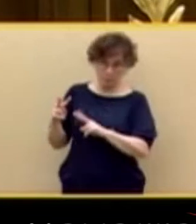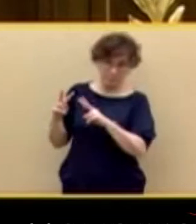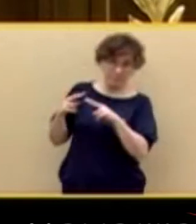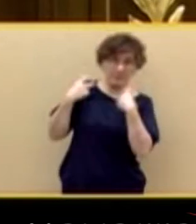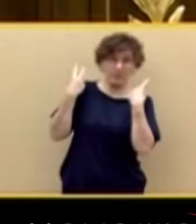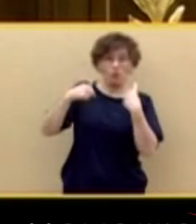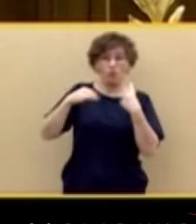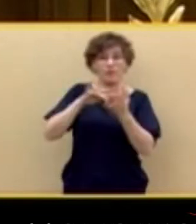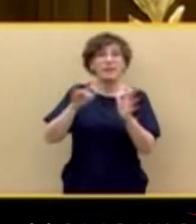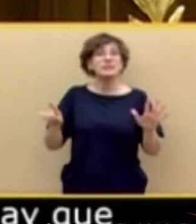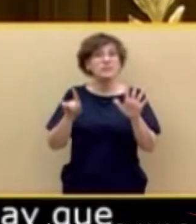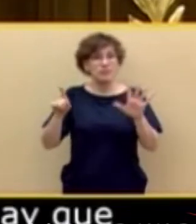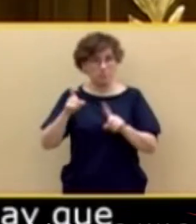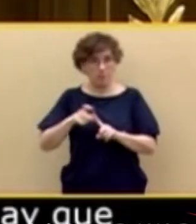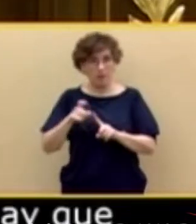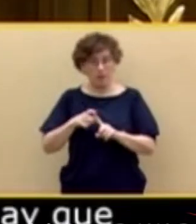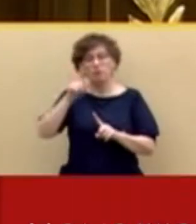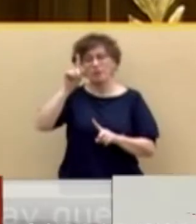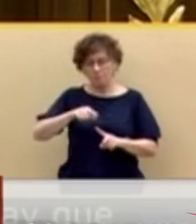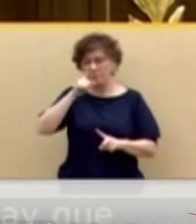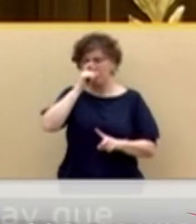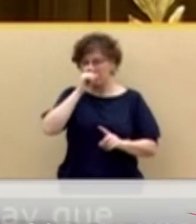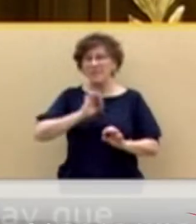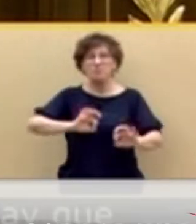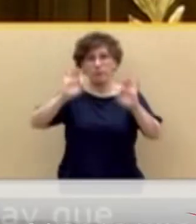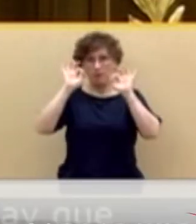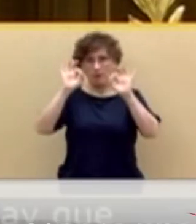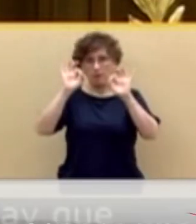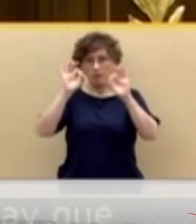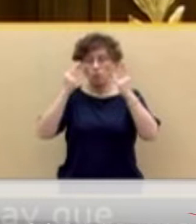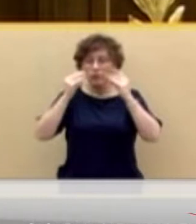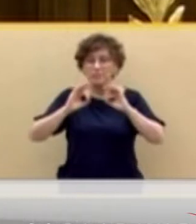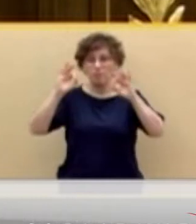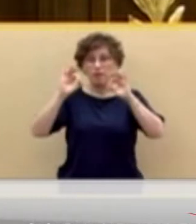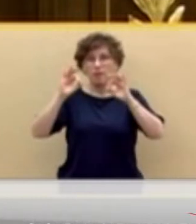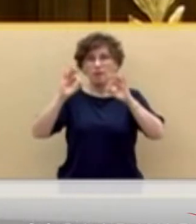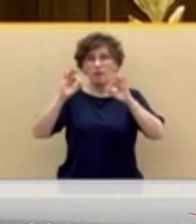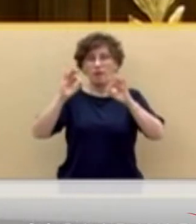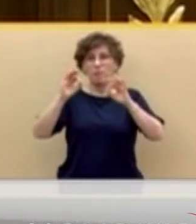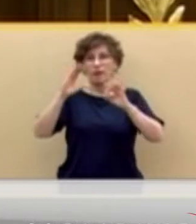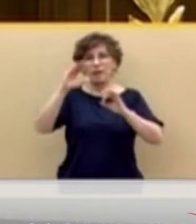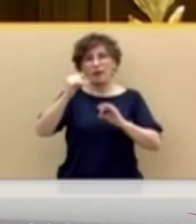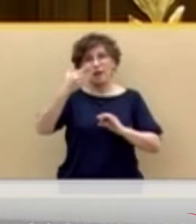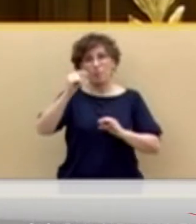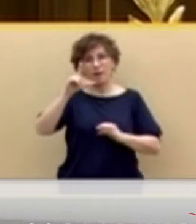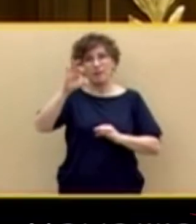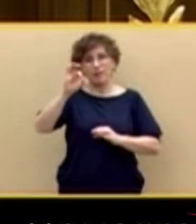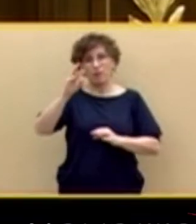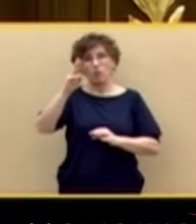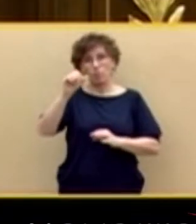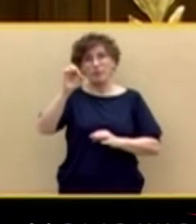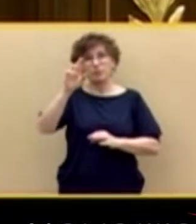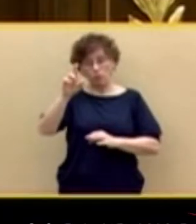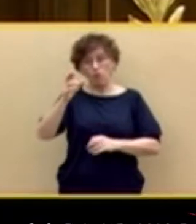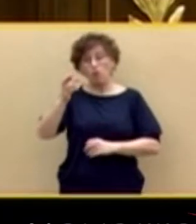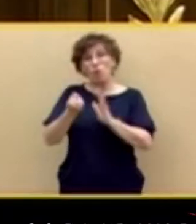Un recuerdo especial, también muy especial, para Tomás Caballero Pastor, portavoz de Unión del Polo Navarro en el Ayuntamiento